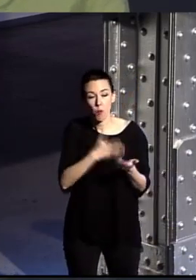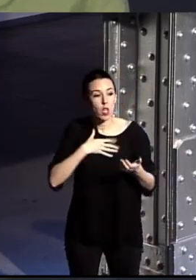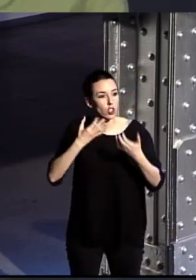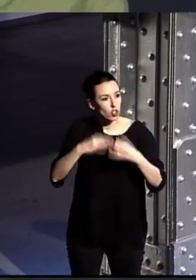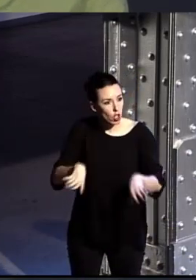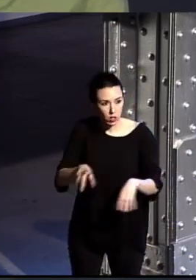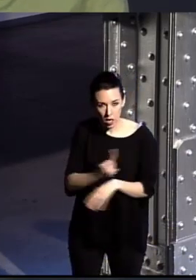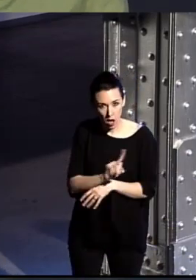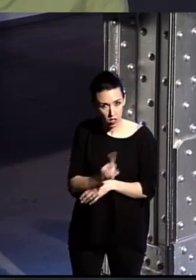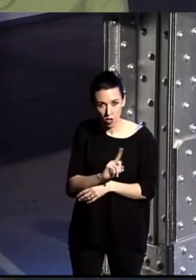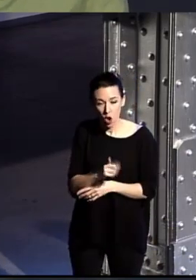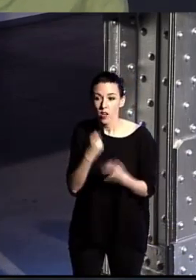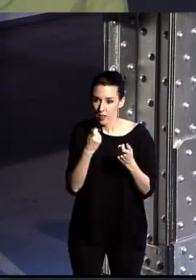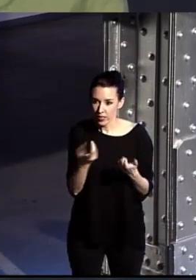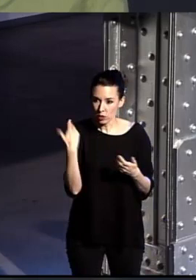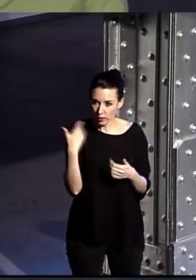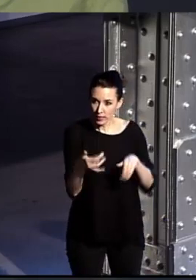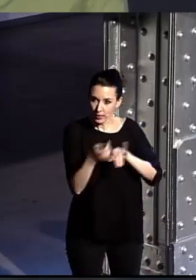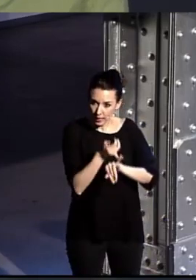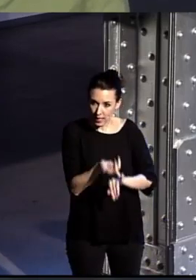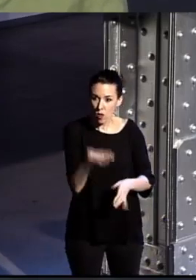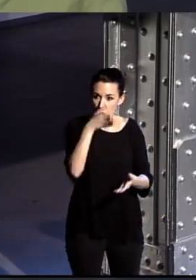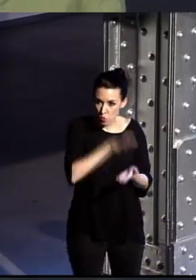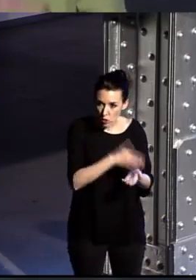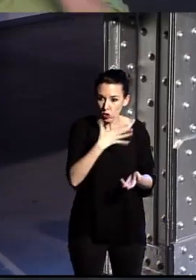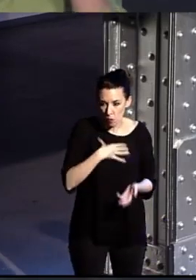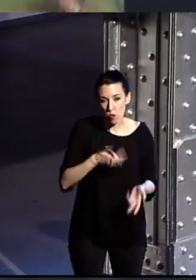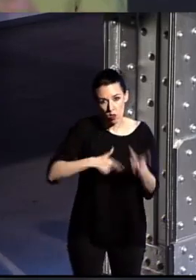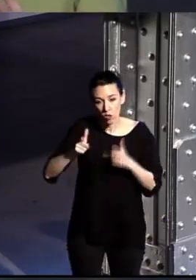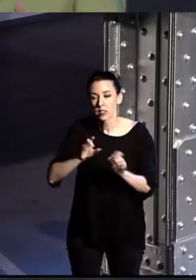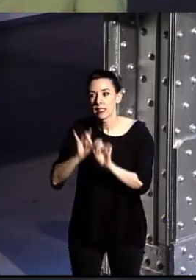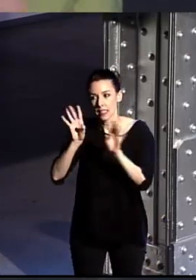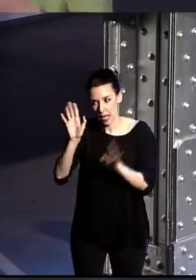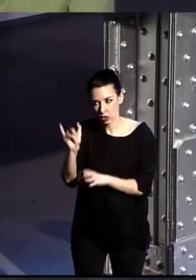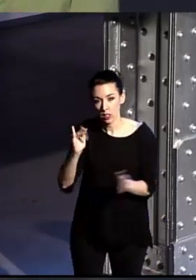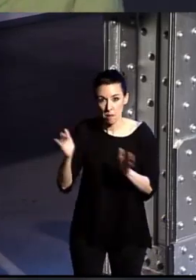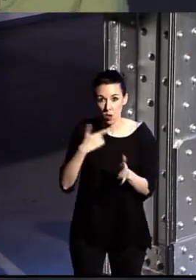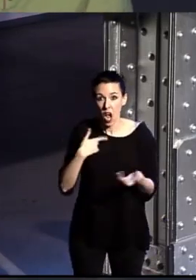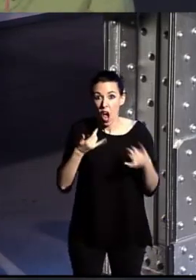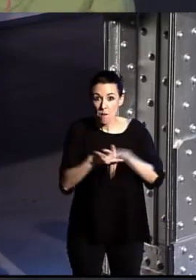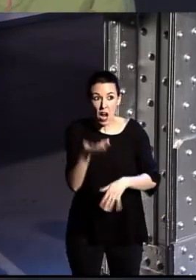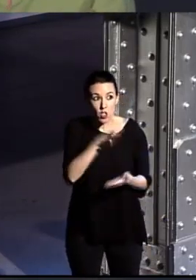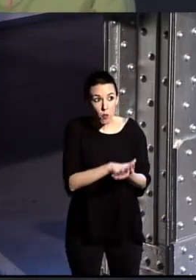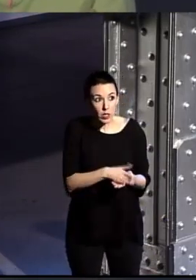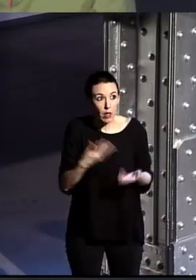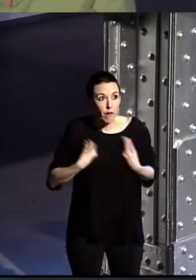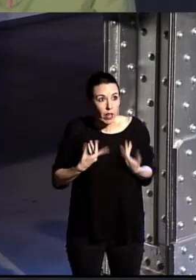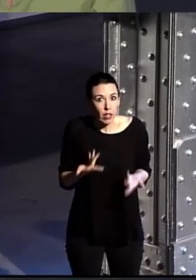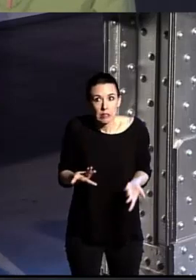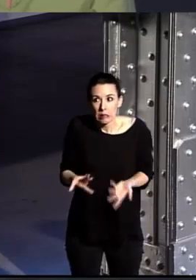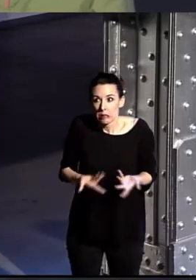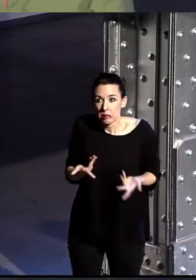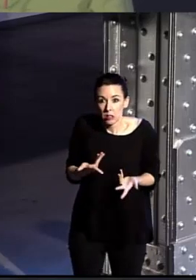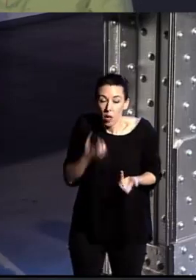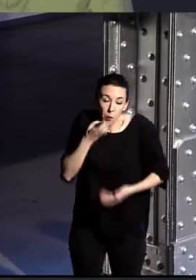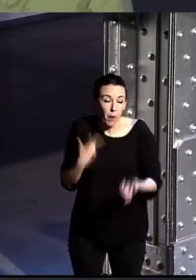o sea, hay que tener el requisito de haber estado casada y haber perdido al marido. No. Sí, has perdido al marido, no sabes qué hacer con tu vida, viajas. Entonces,